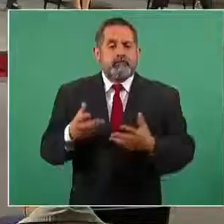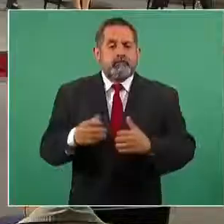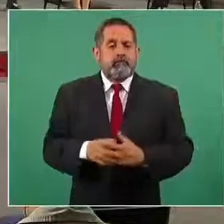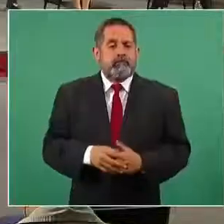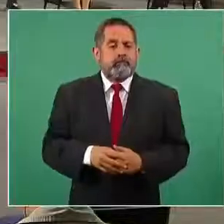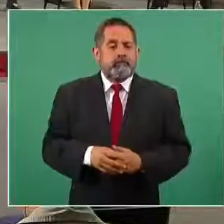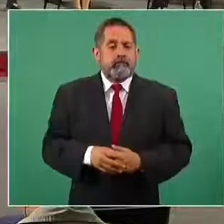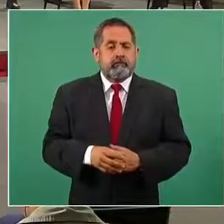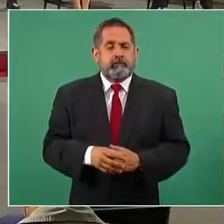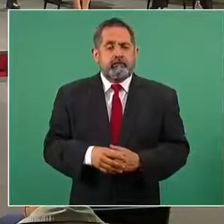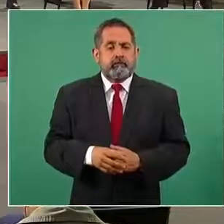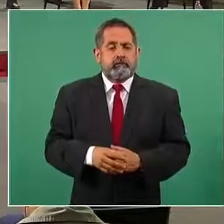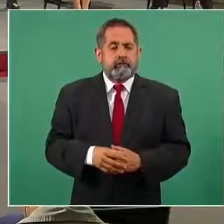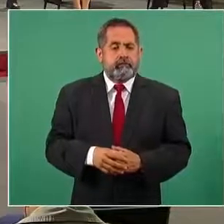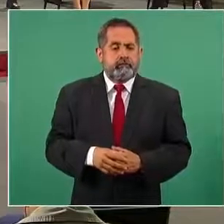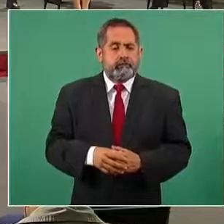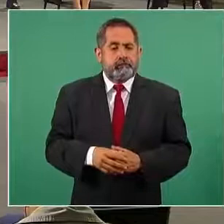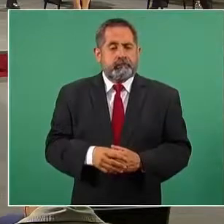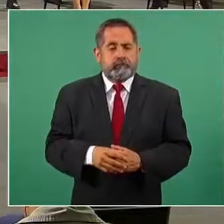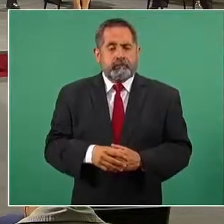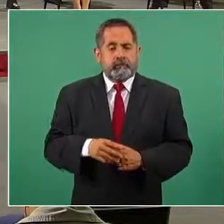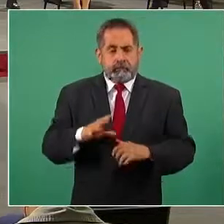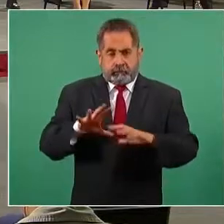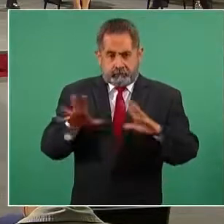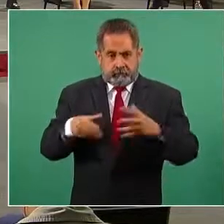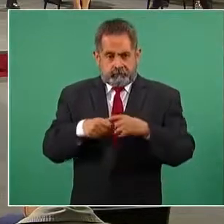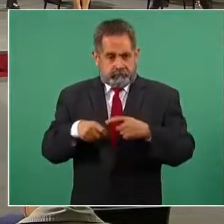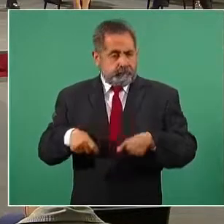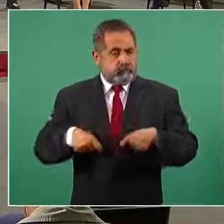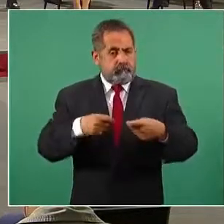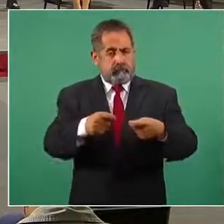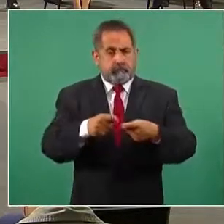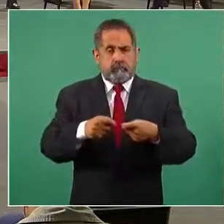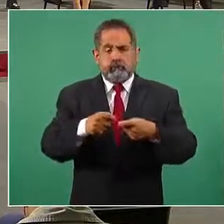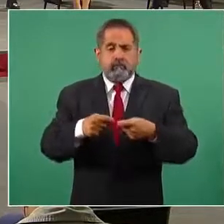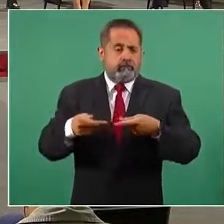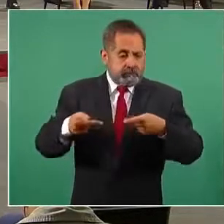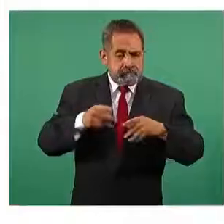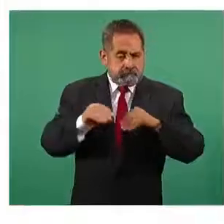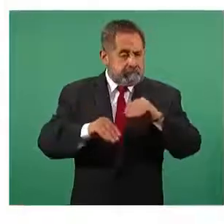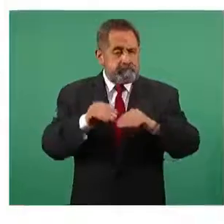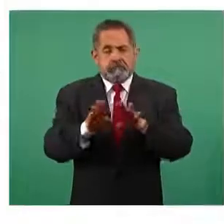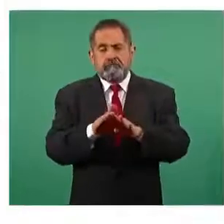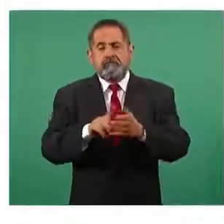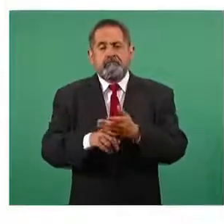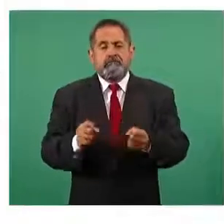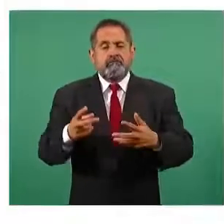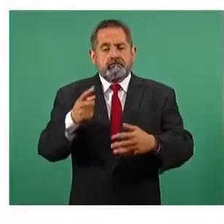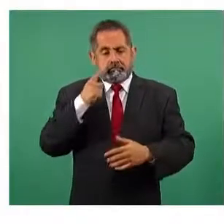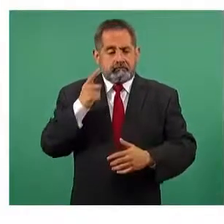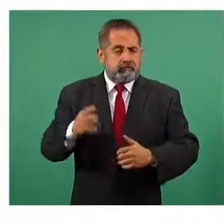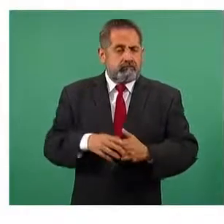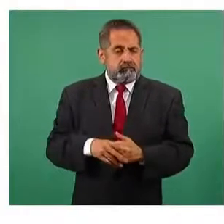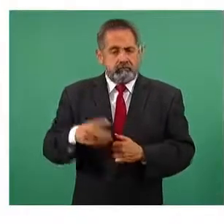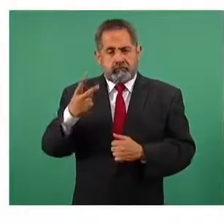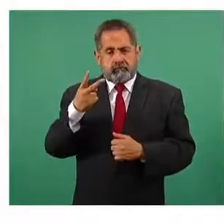siguiente lámina, se emplearon en este plan de distribución.